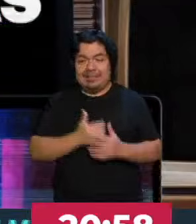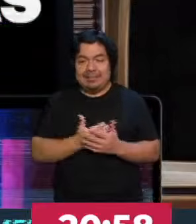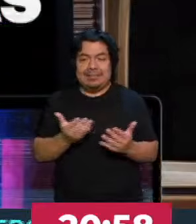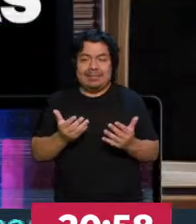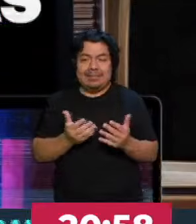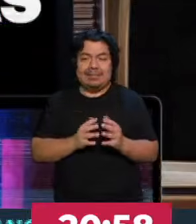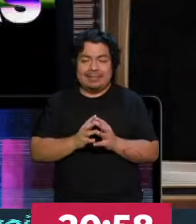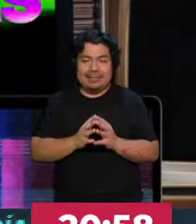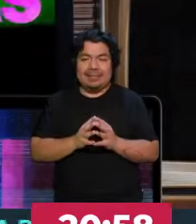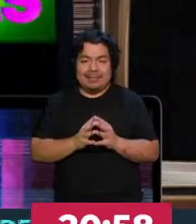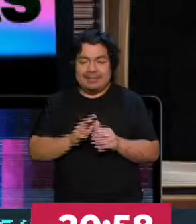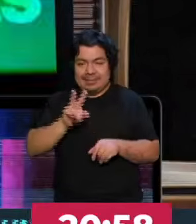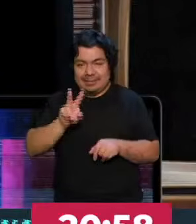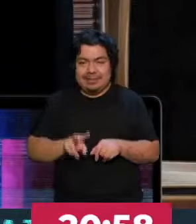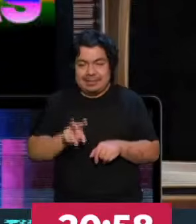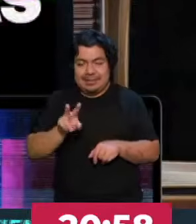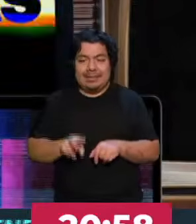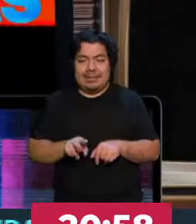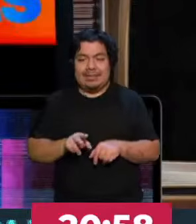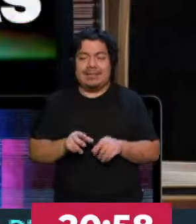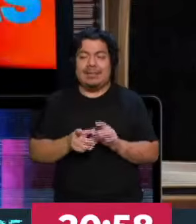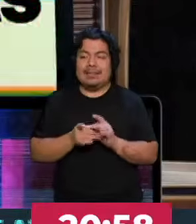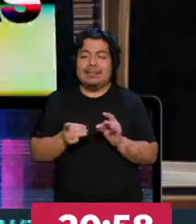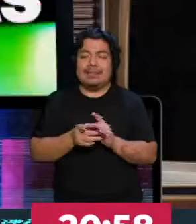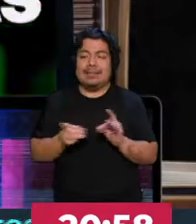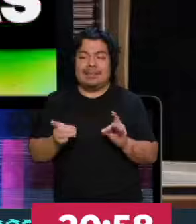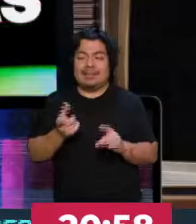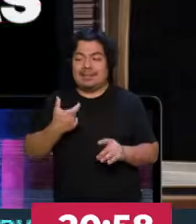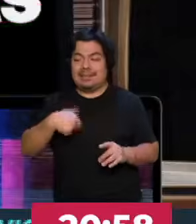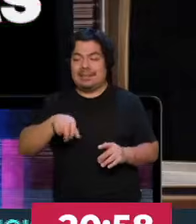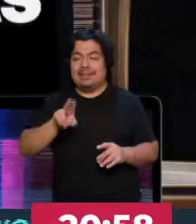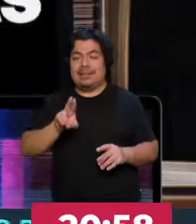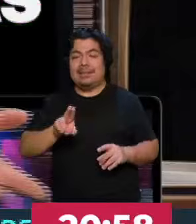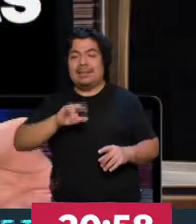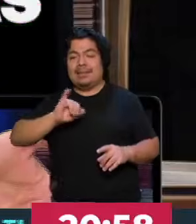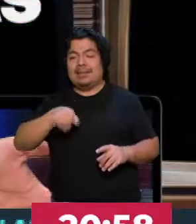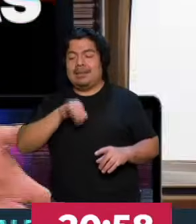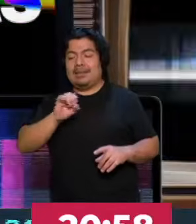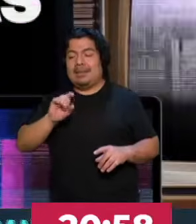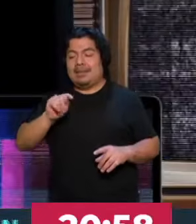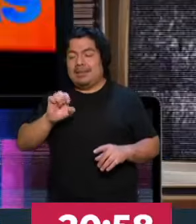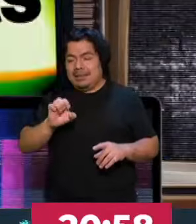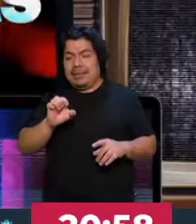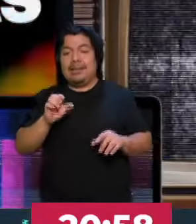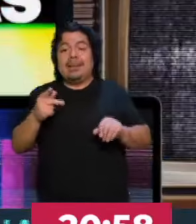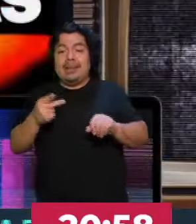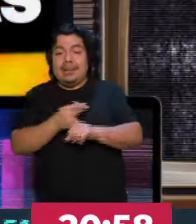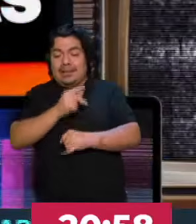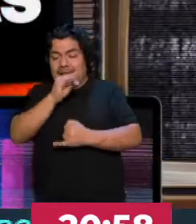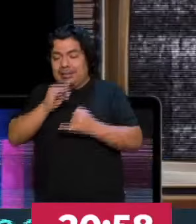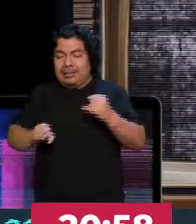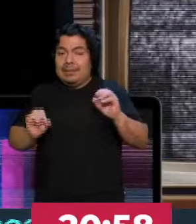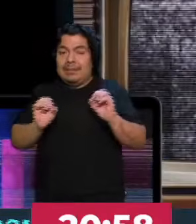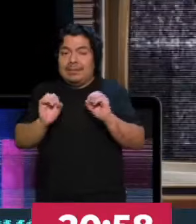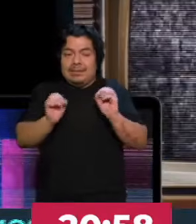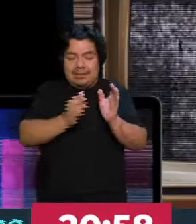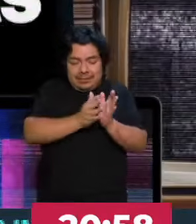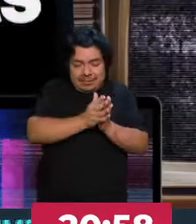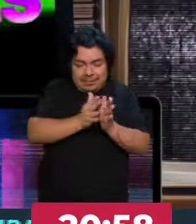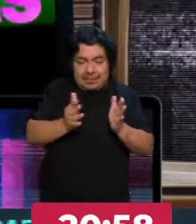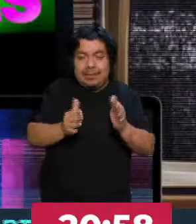arruino nada y eso lo contaba muy bien el Quijote. La importancia no es saber qué pasa al final, sino cómo te lo